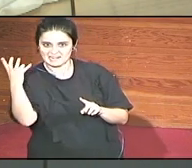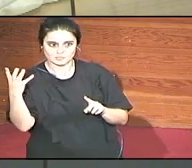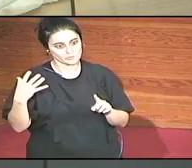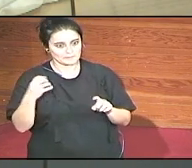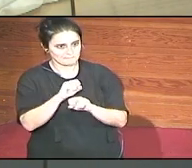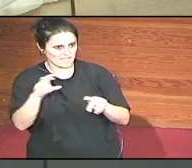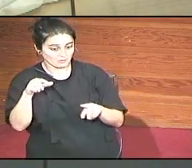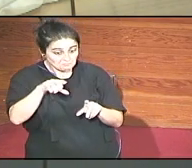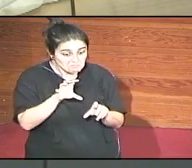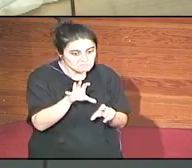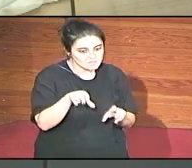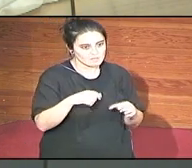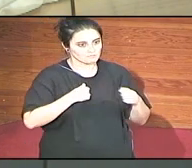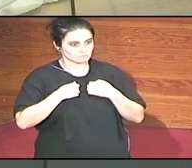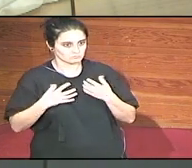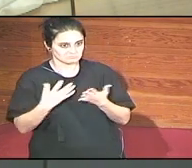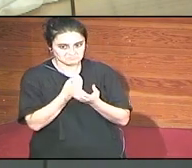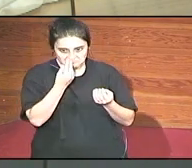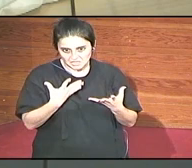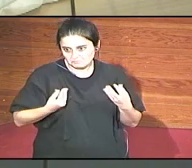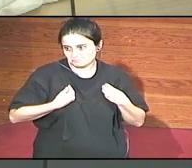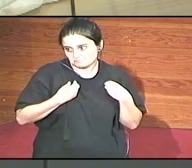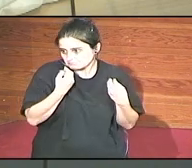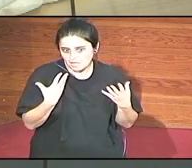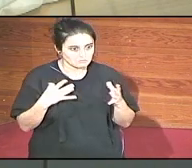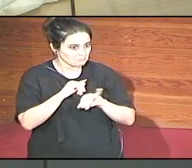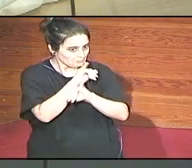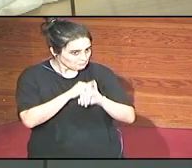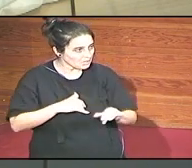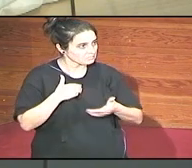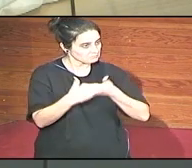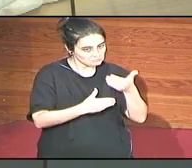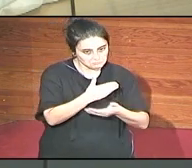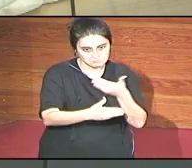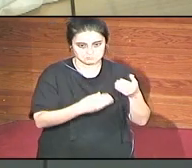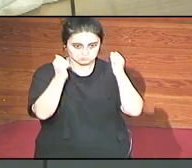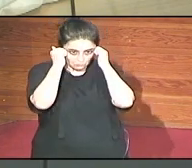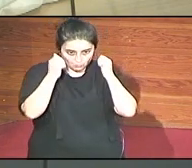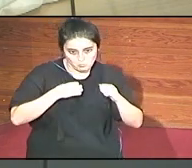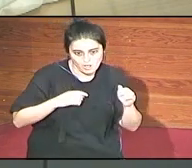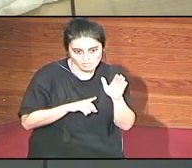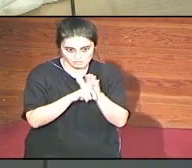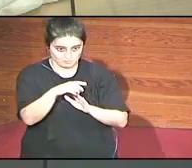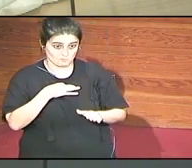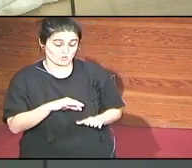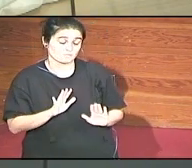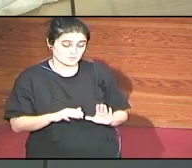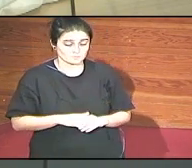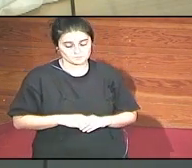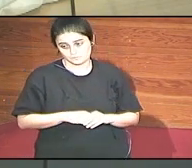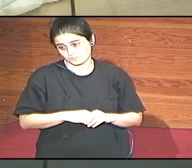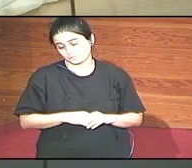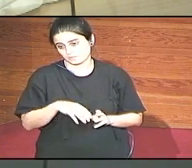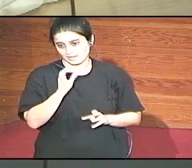gente vive en paz y puede estudiar puede progresar pero es un país con todas las cuestiones